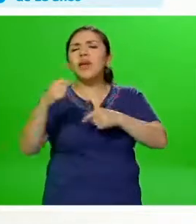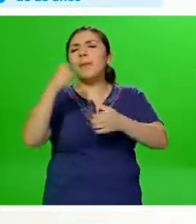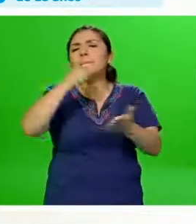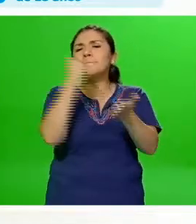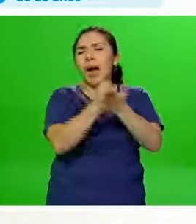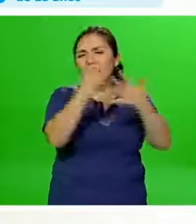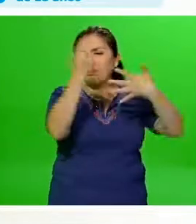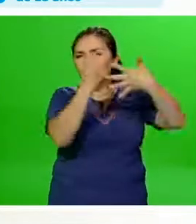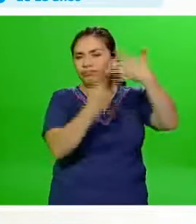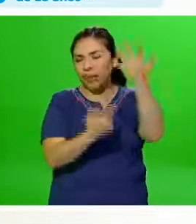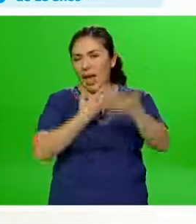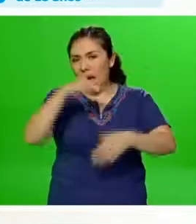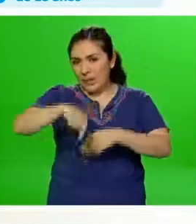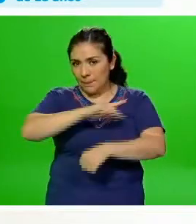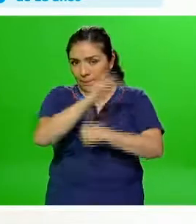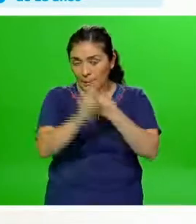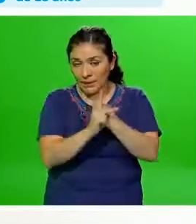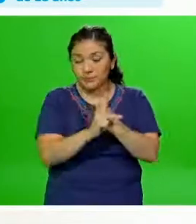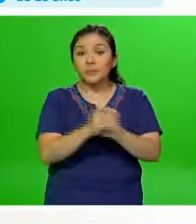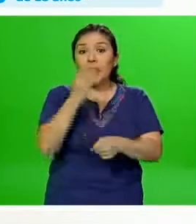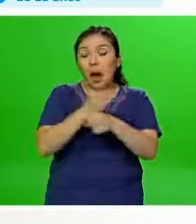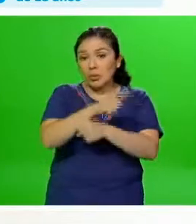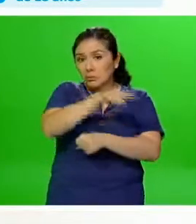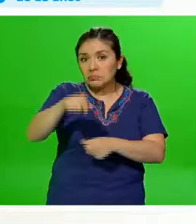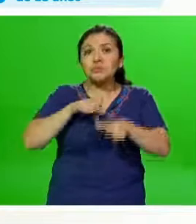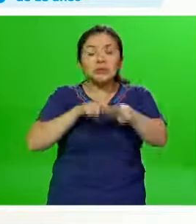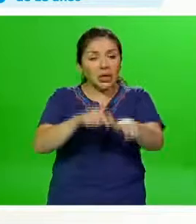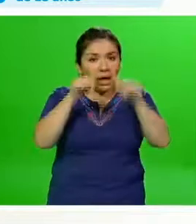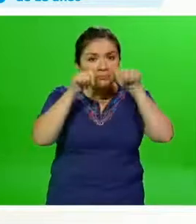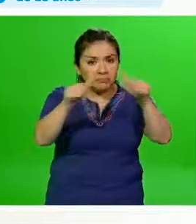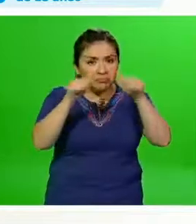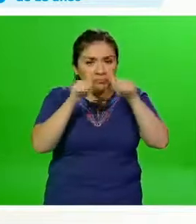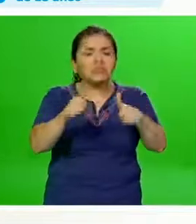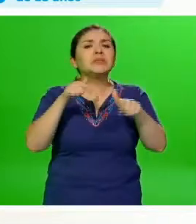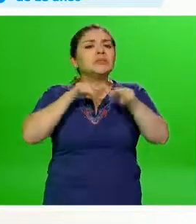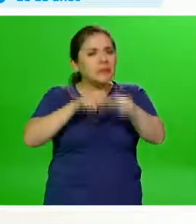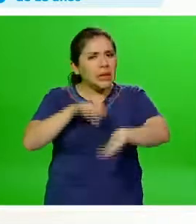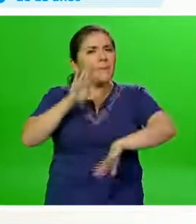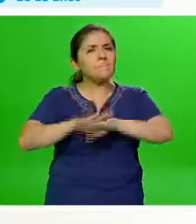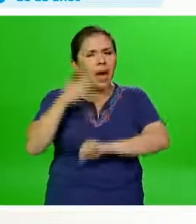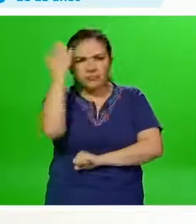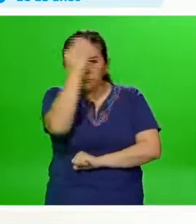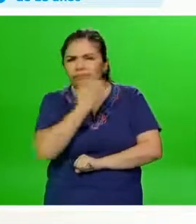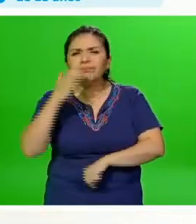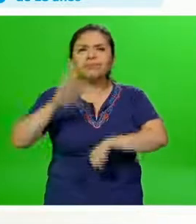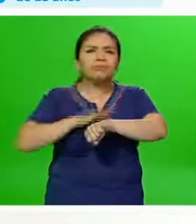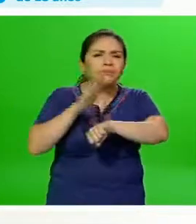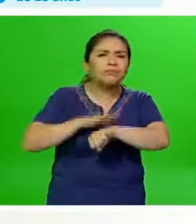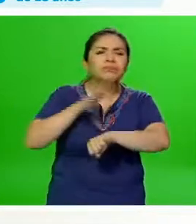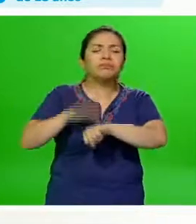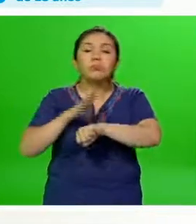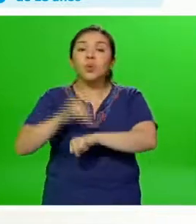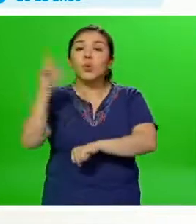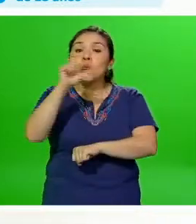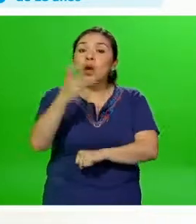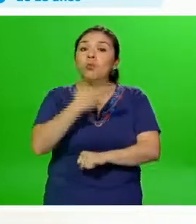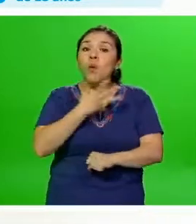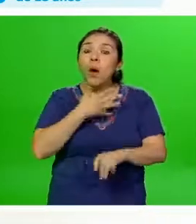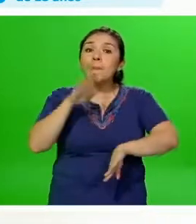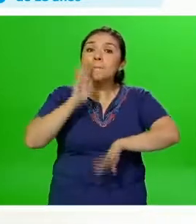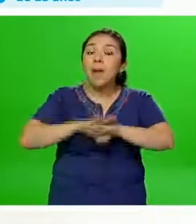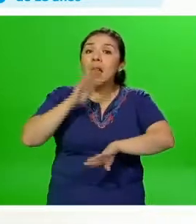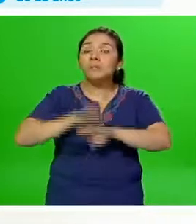que tenemos en el país. Estamos muy atentos y se va a estar evaluando cada vez que se disponga